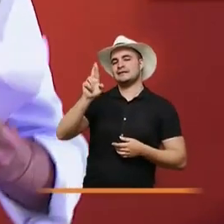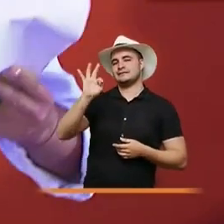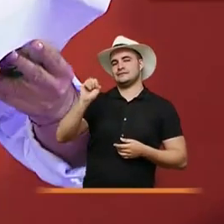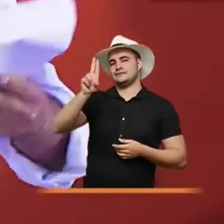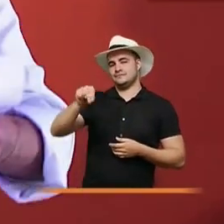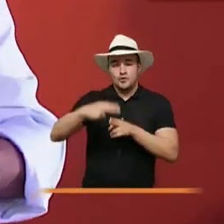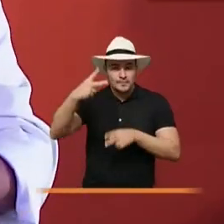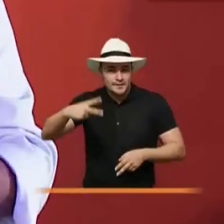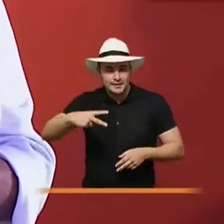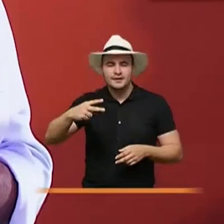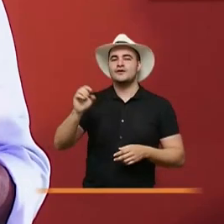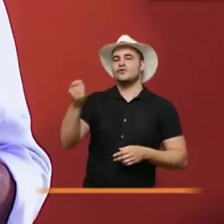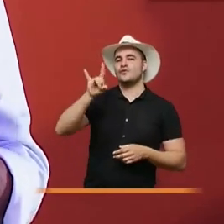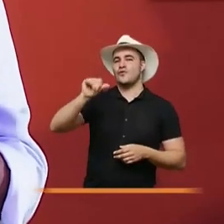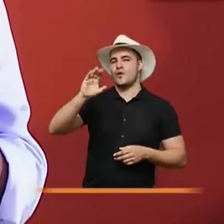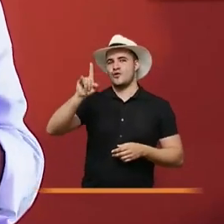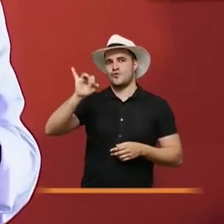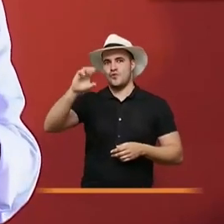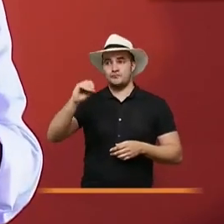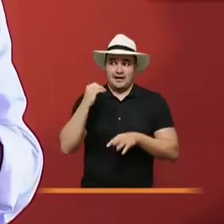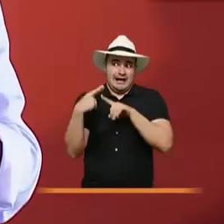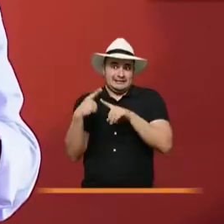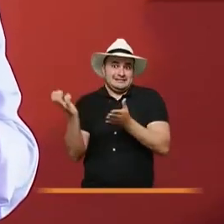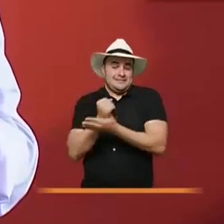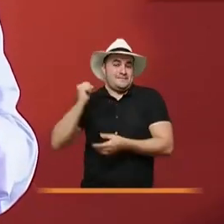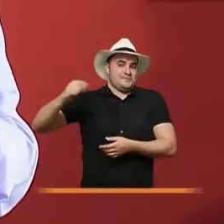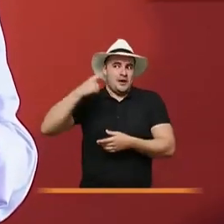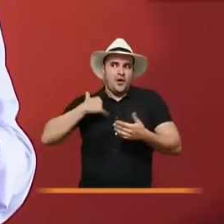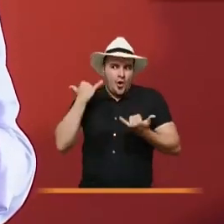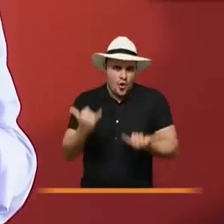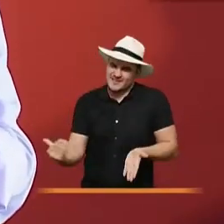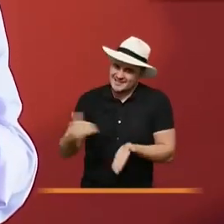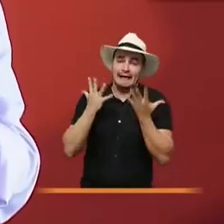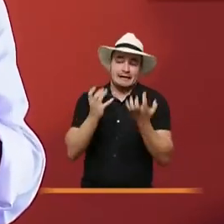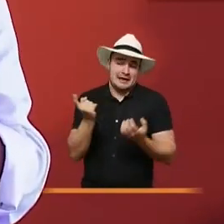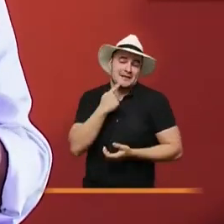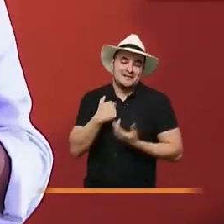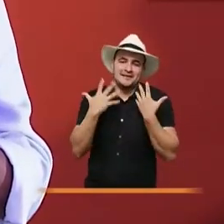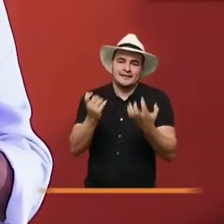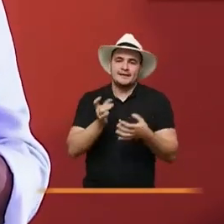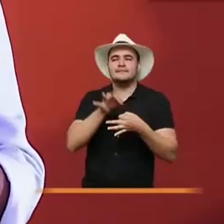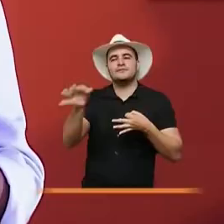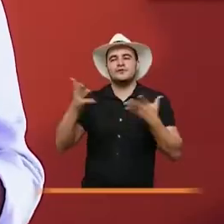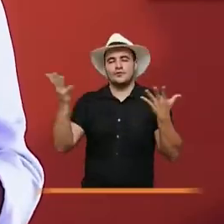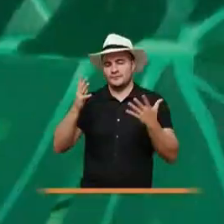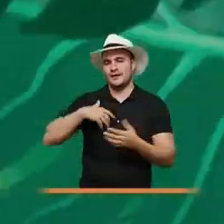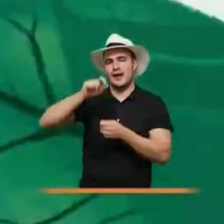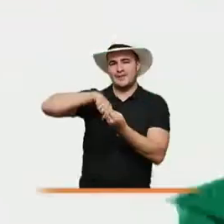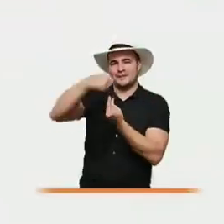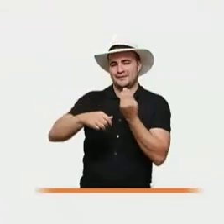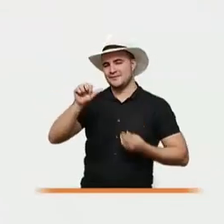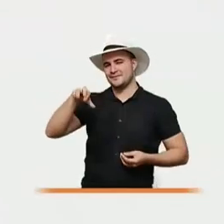desconocido como guacuco viene a defender ese título de rey es el trovador que representa el municipio de apartadó